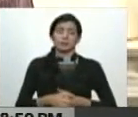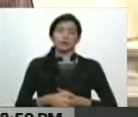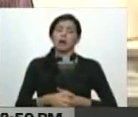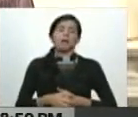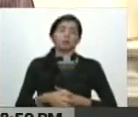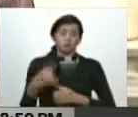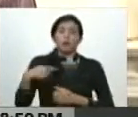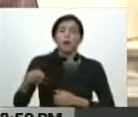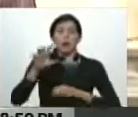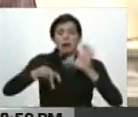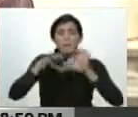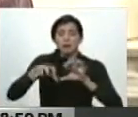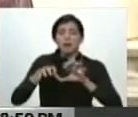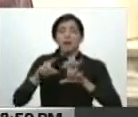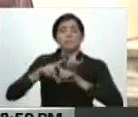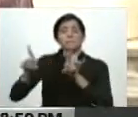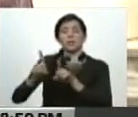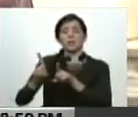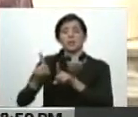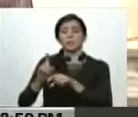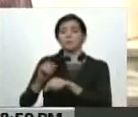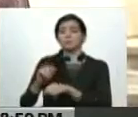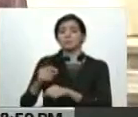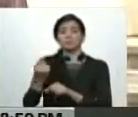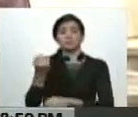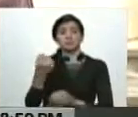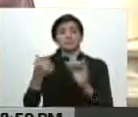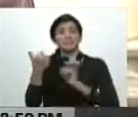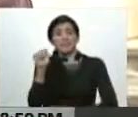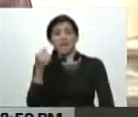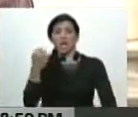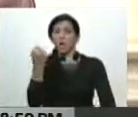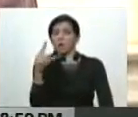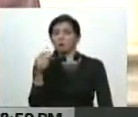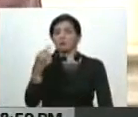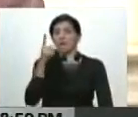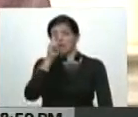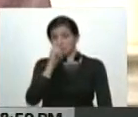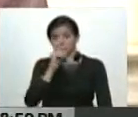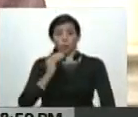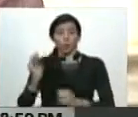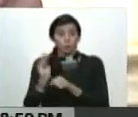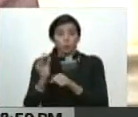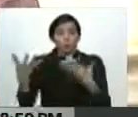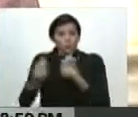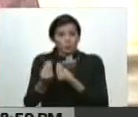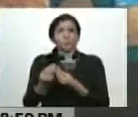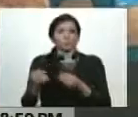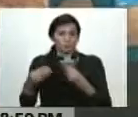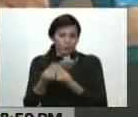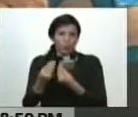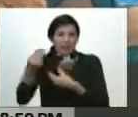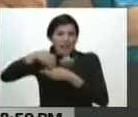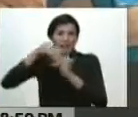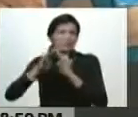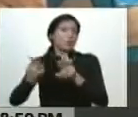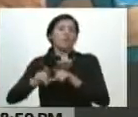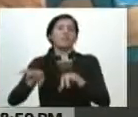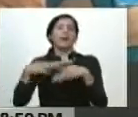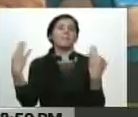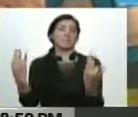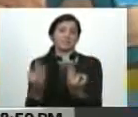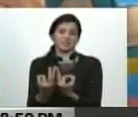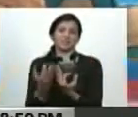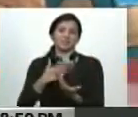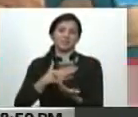tenerlos, porque un perrito que dure 10, 11, 12 años con uno, ya ese es parte de la familia. Historias como las